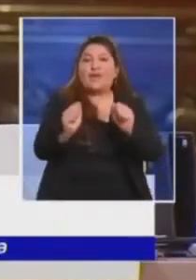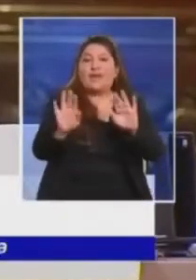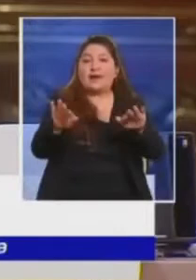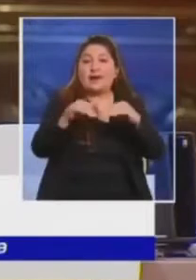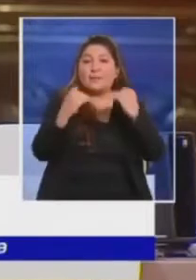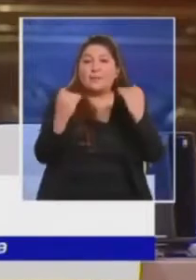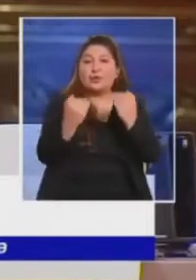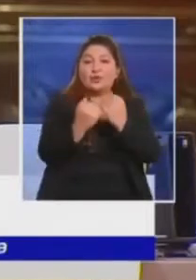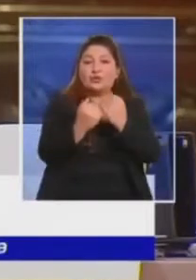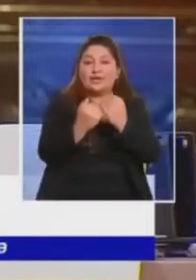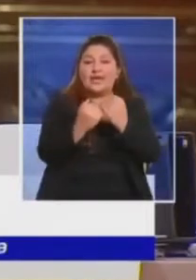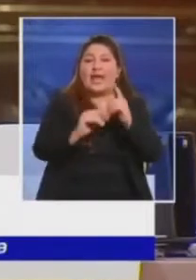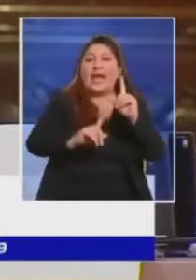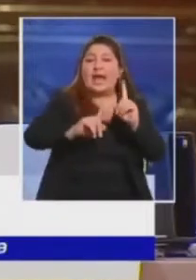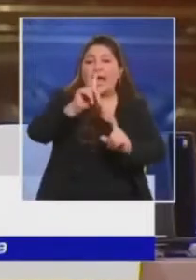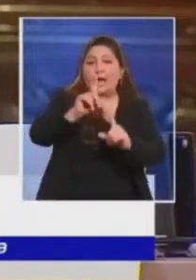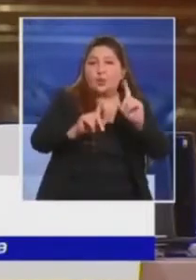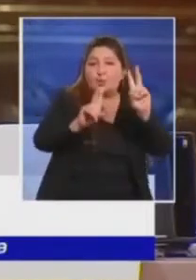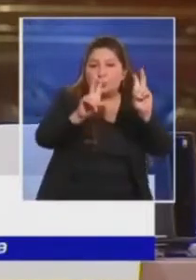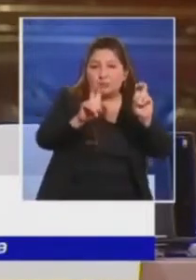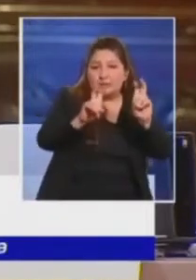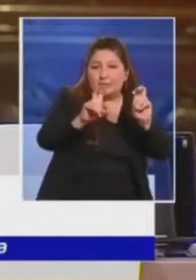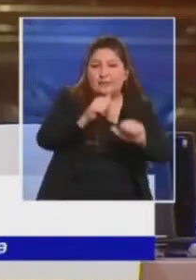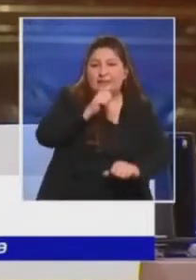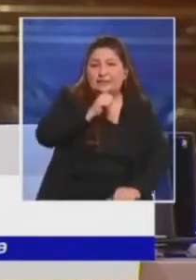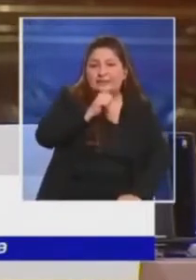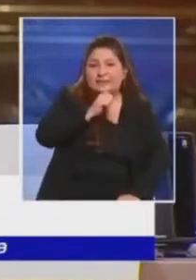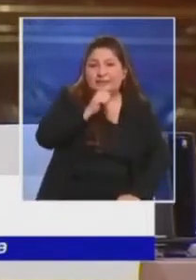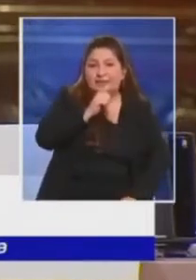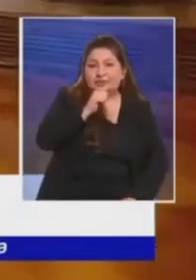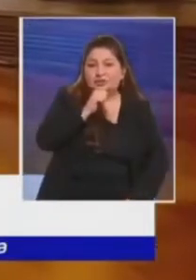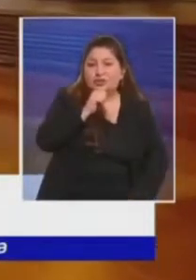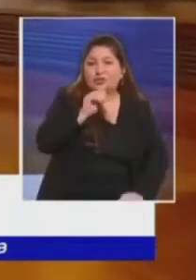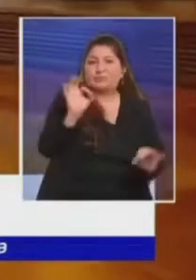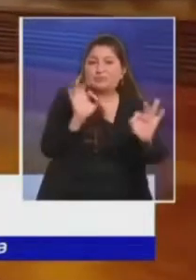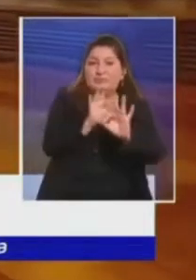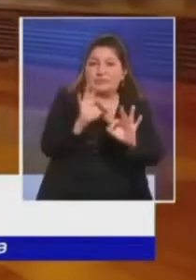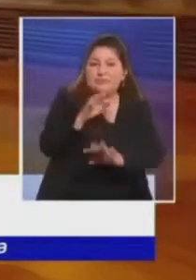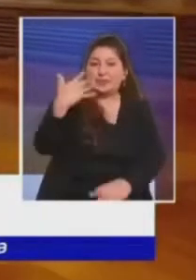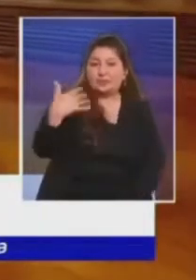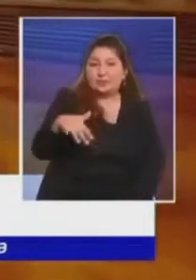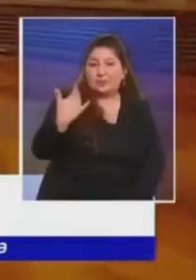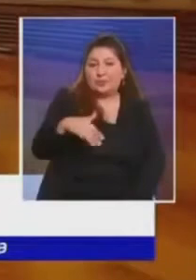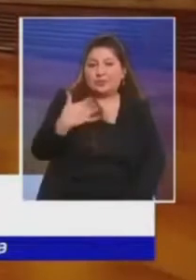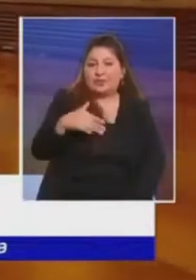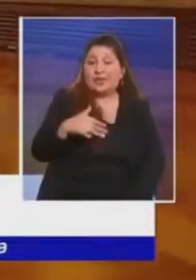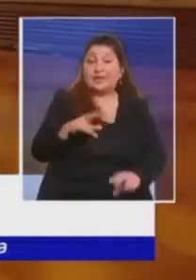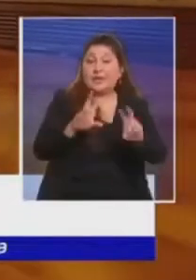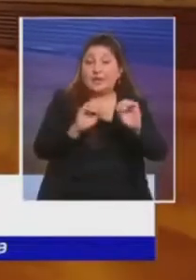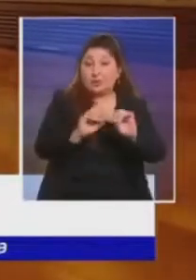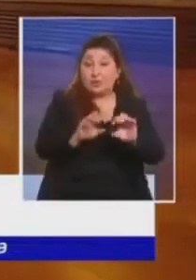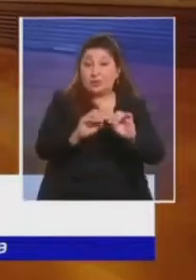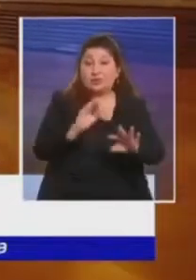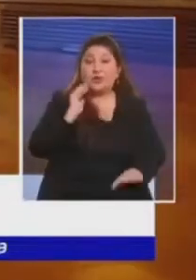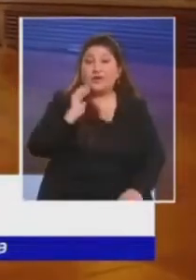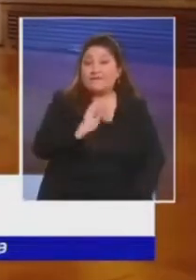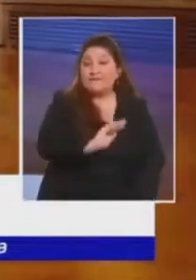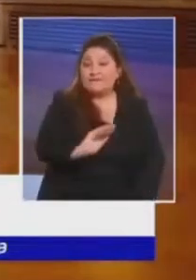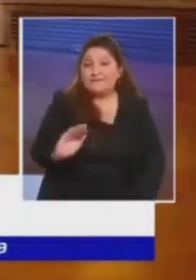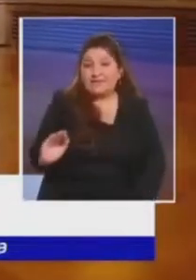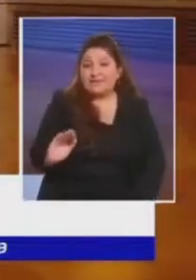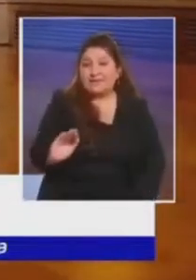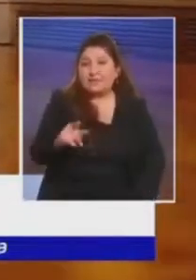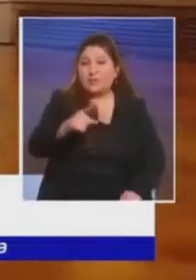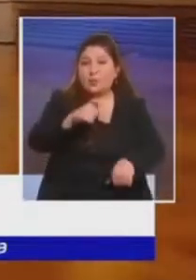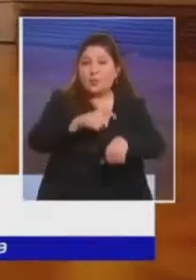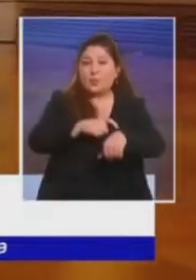o enfatizar algún aspecto que les haya parecido importante de los temas de educación e infancia. Su minuto,